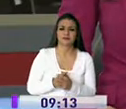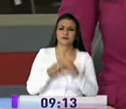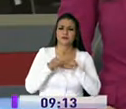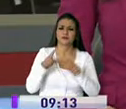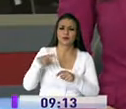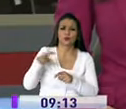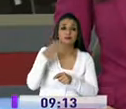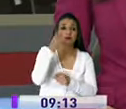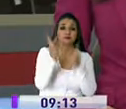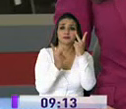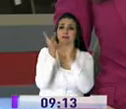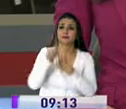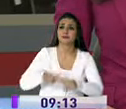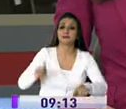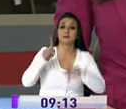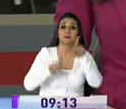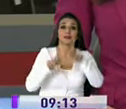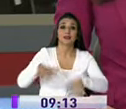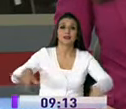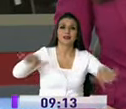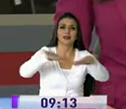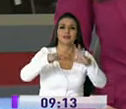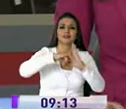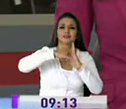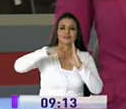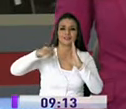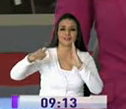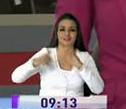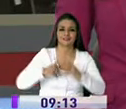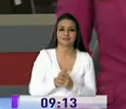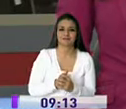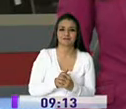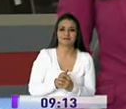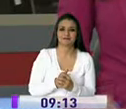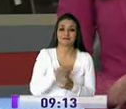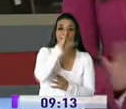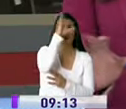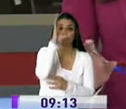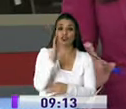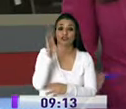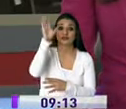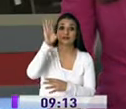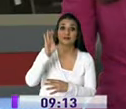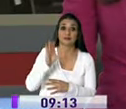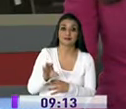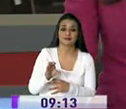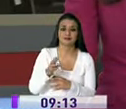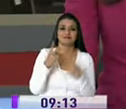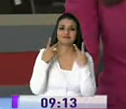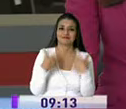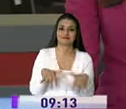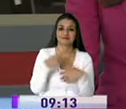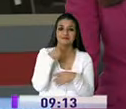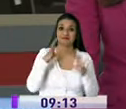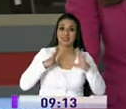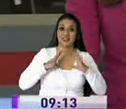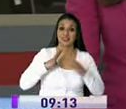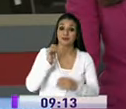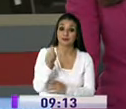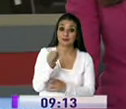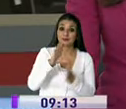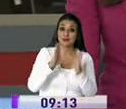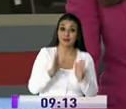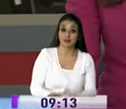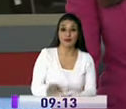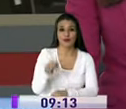turistas visitan las diferentes playas que tiene la península de Santa Elena. La ruta de espóndilos y sus atractivos han hecho que en este feriado propios y extraños se